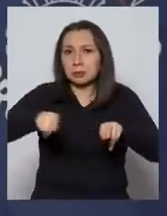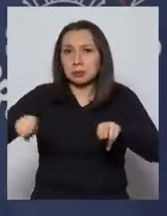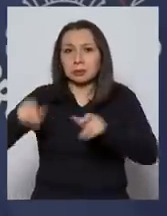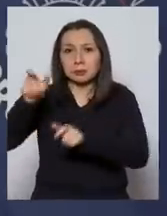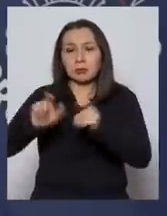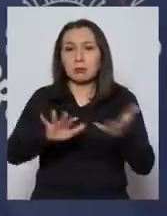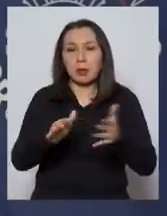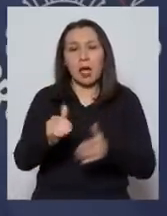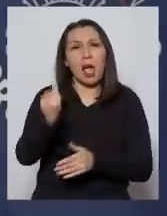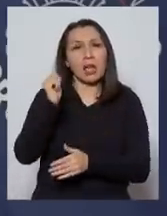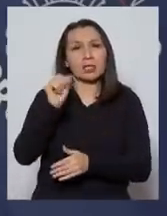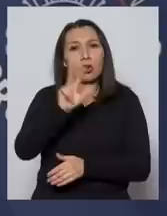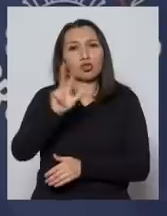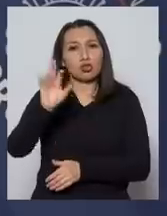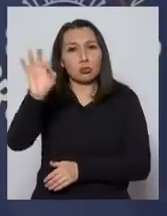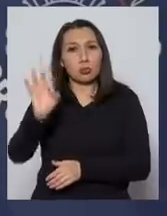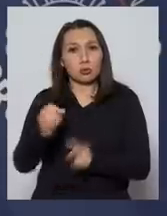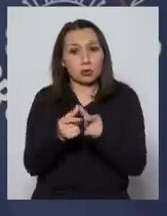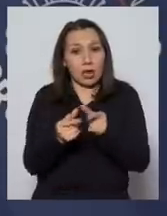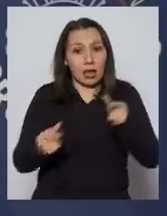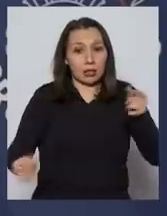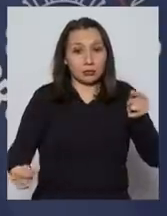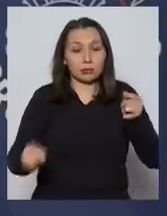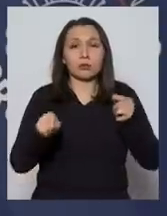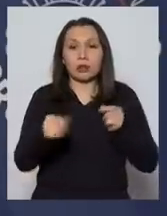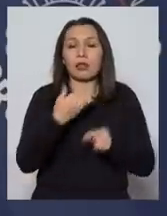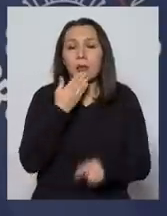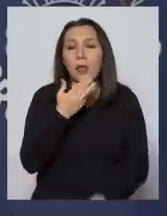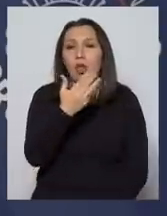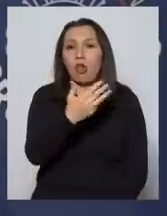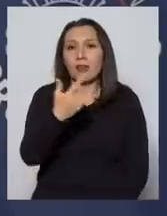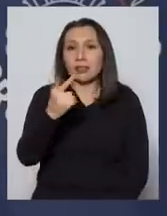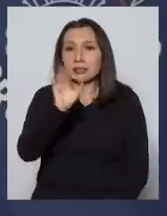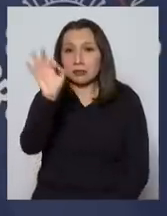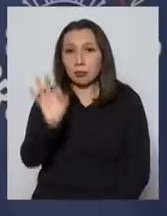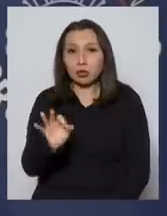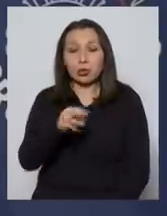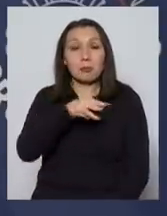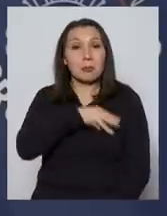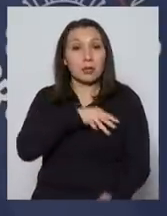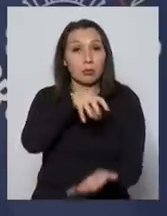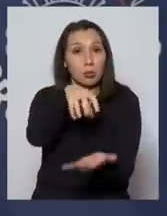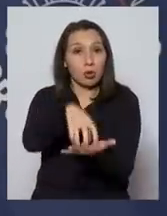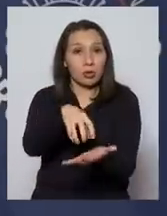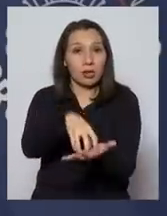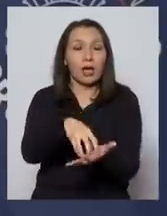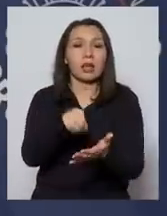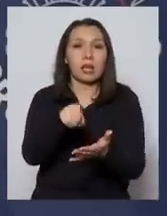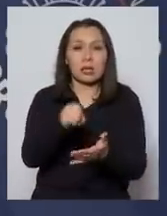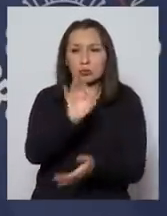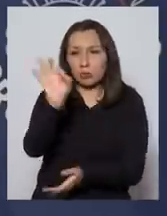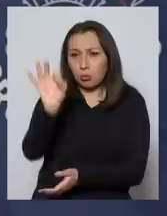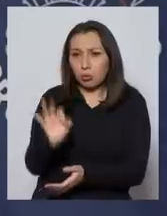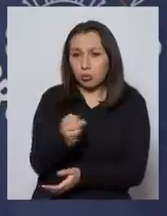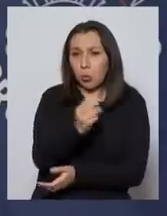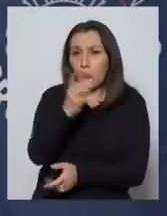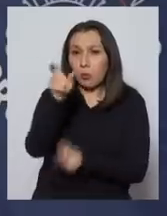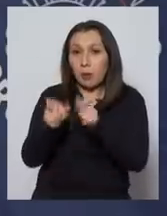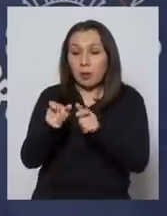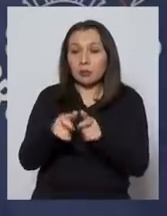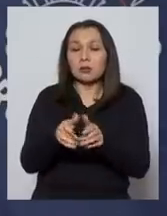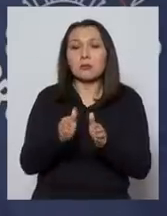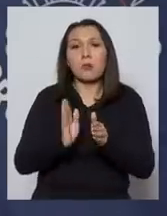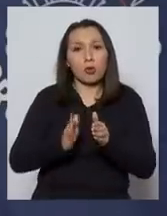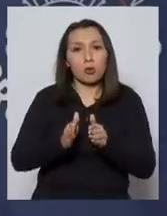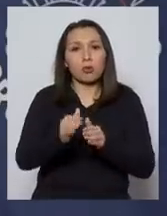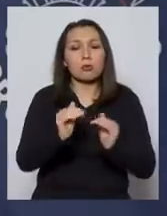un 88% a nivel nacional y un 97% en la región metropolitana, ese porcentaje